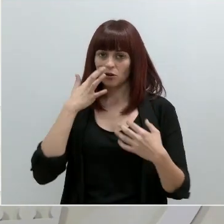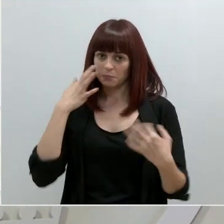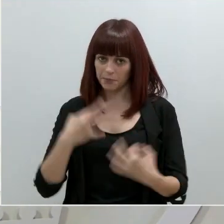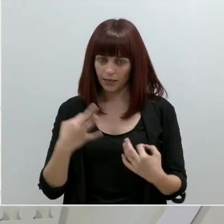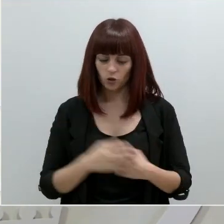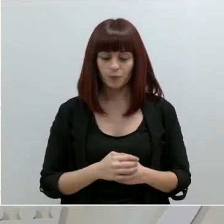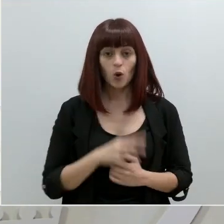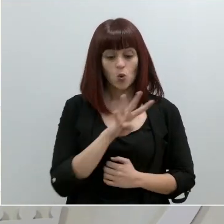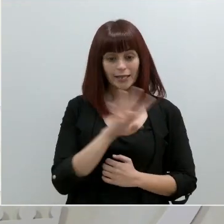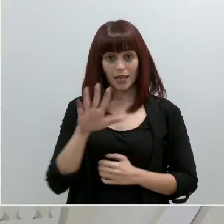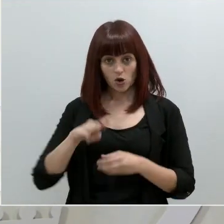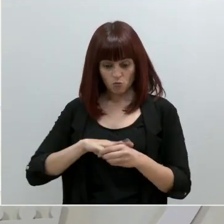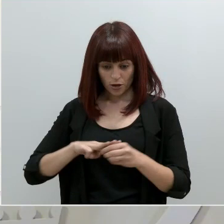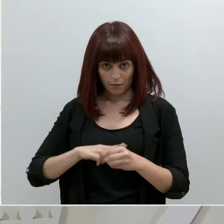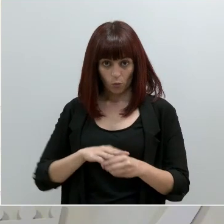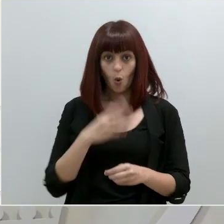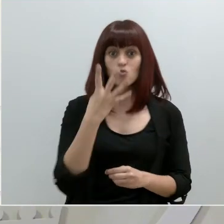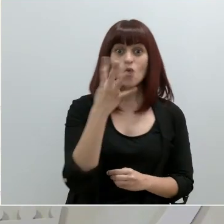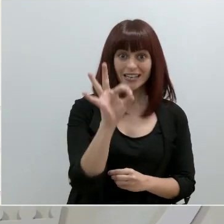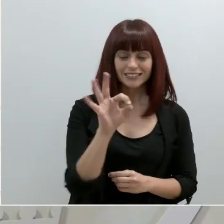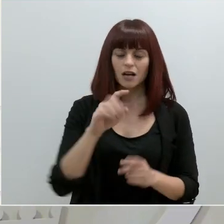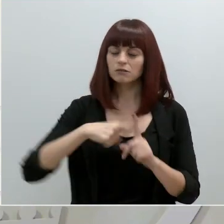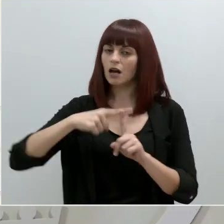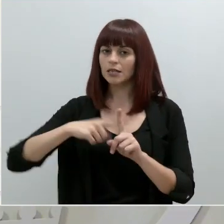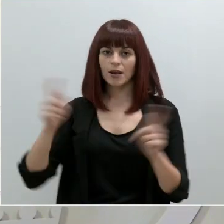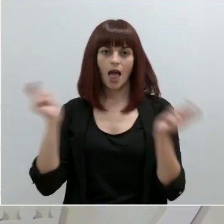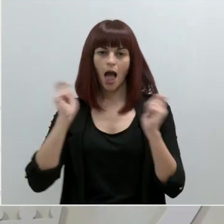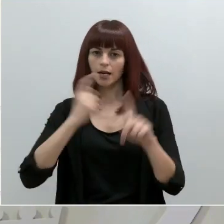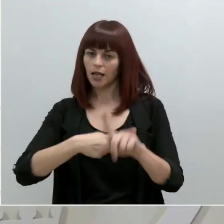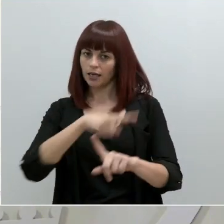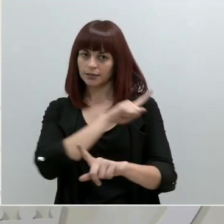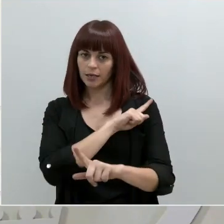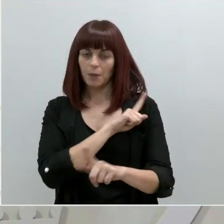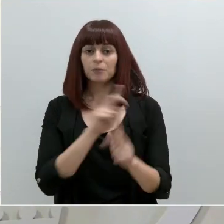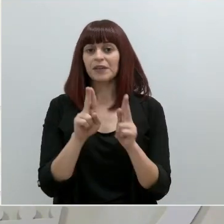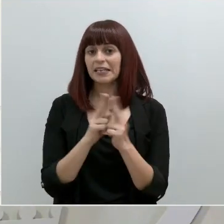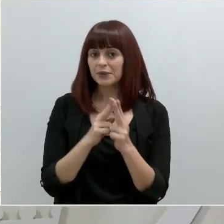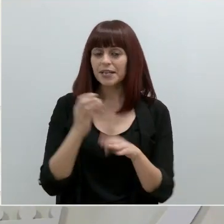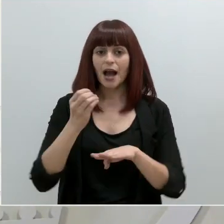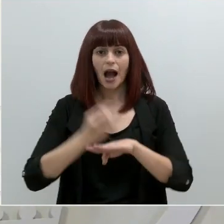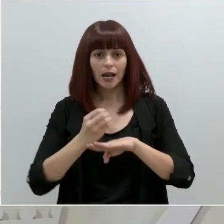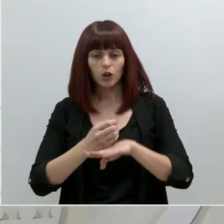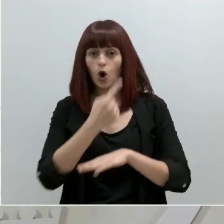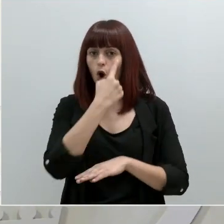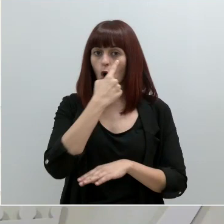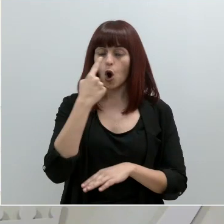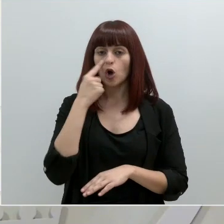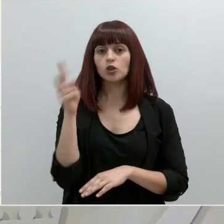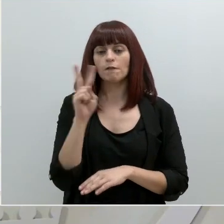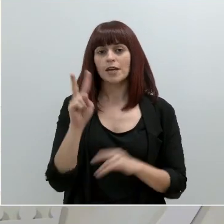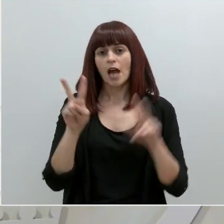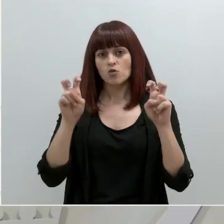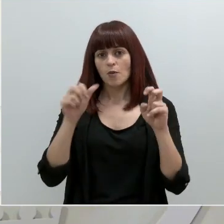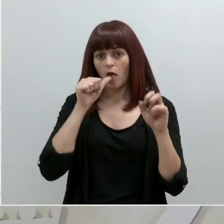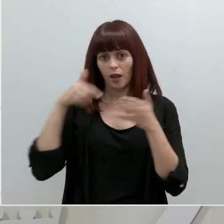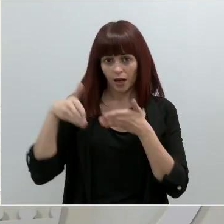los 45 municipios presentan un nivel de alerta extremo, a excepción de Librilla, Aledo, Ojós, Villanueva del Río Segura